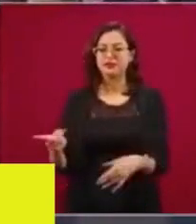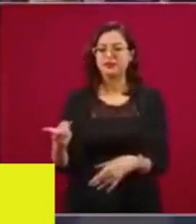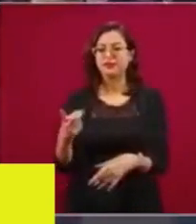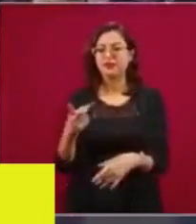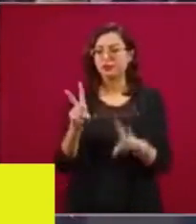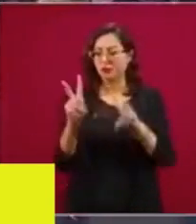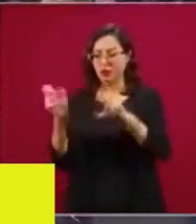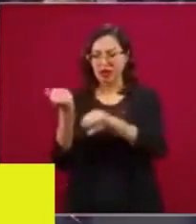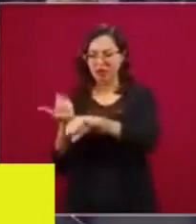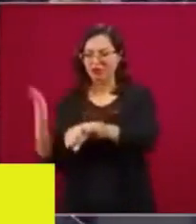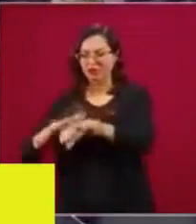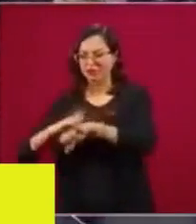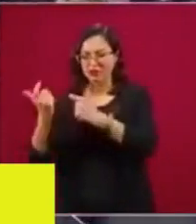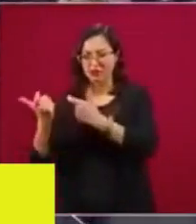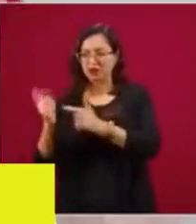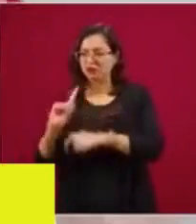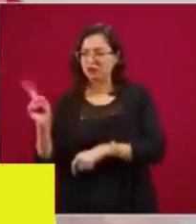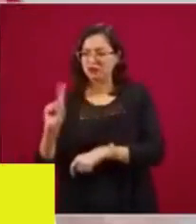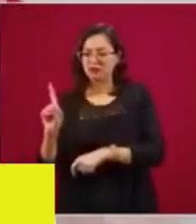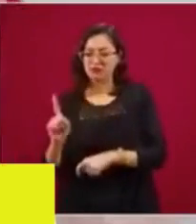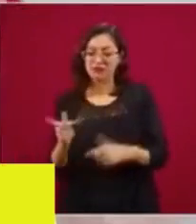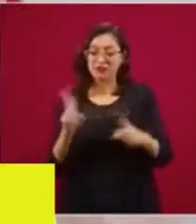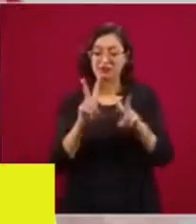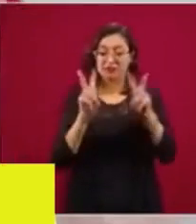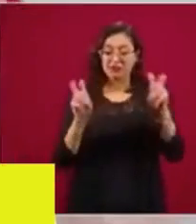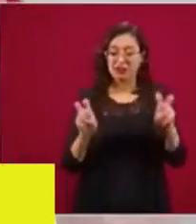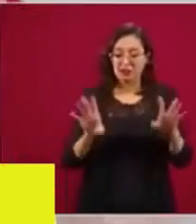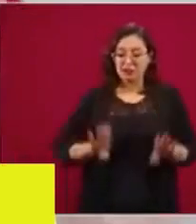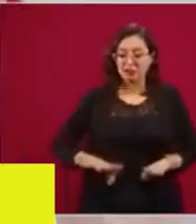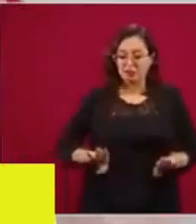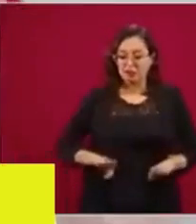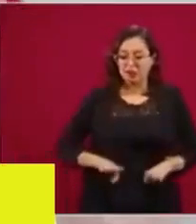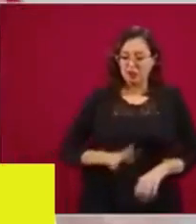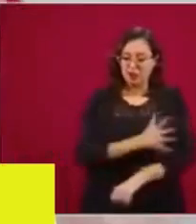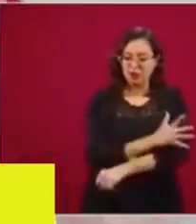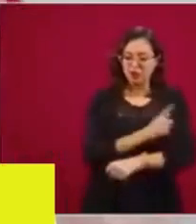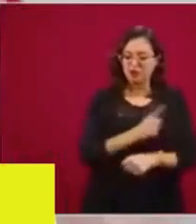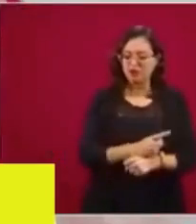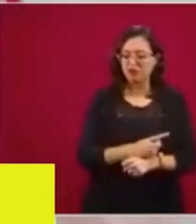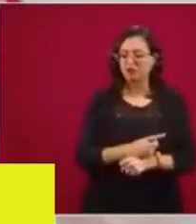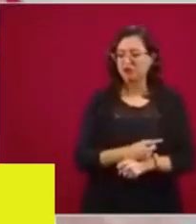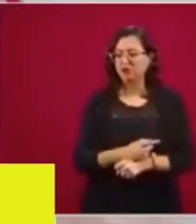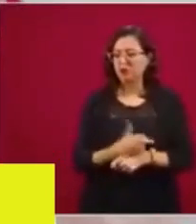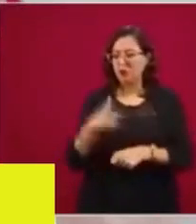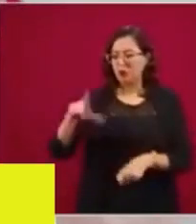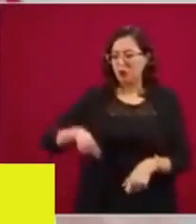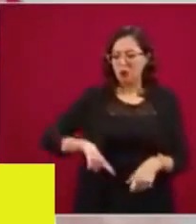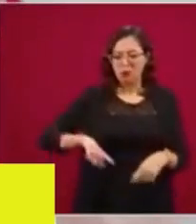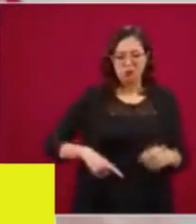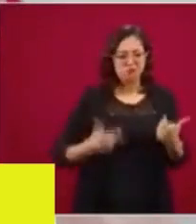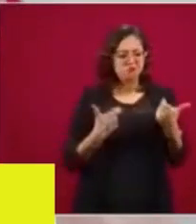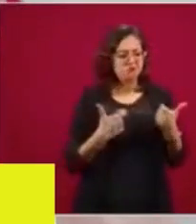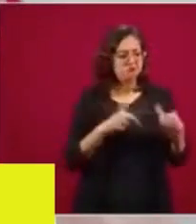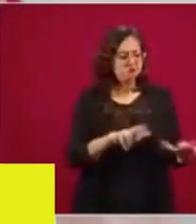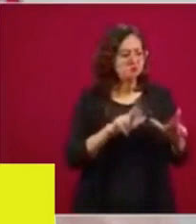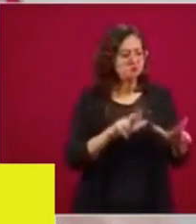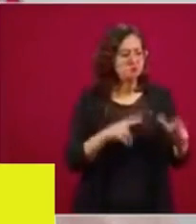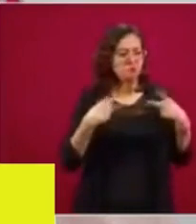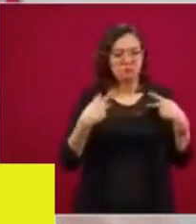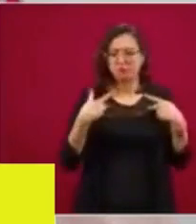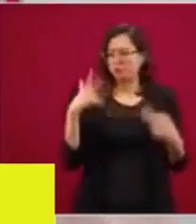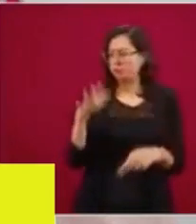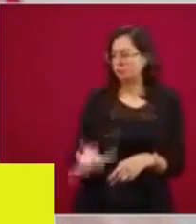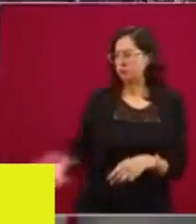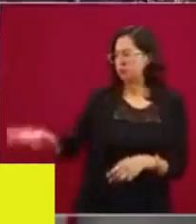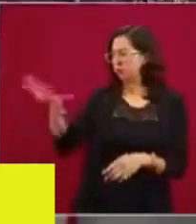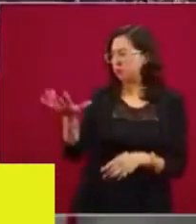administrativo. No puede haber gobierno rico con pueblo pobre. Pero, presidente, se quedarían